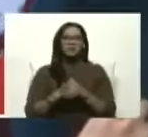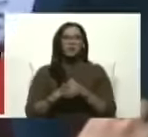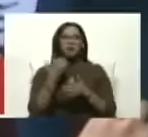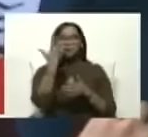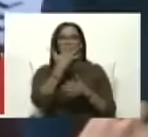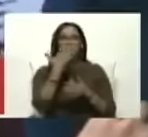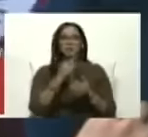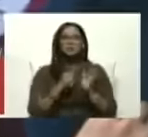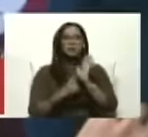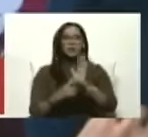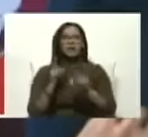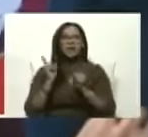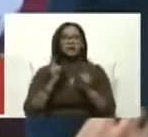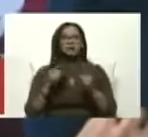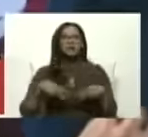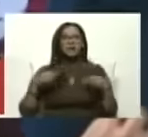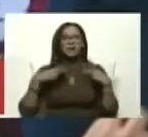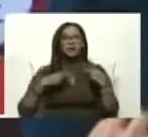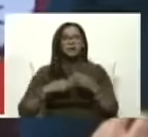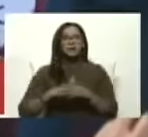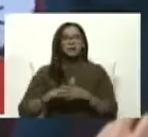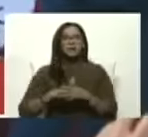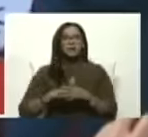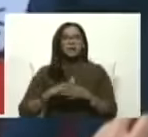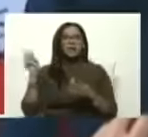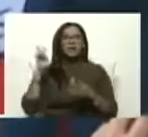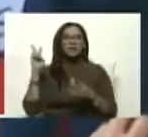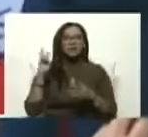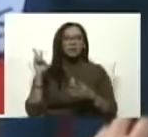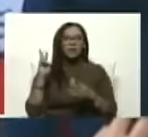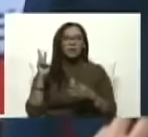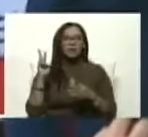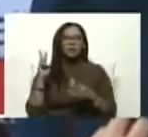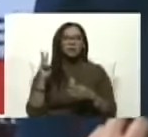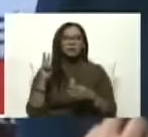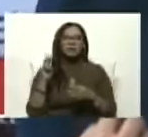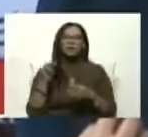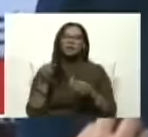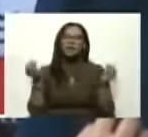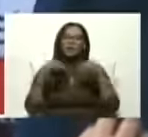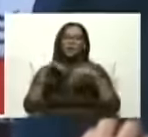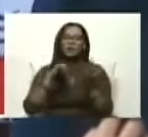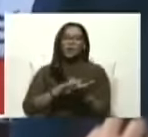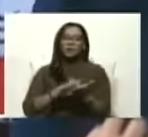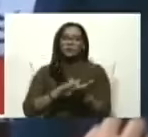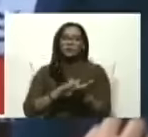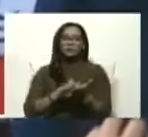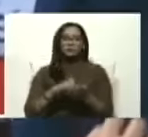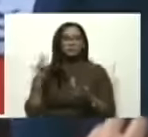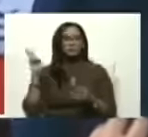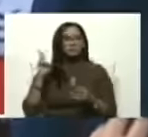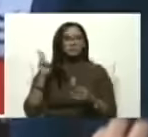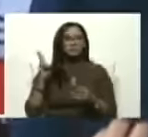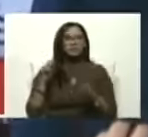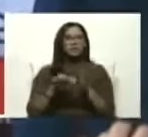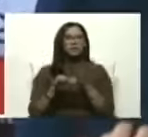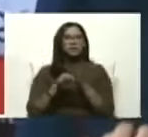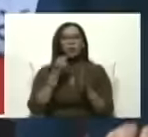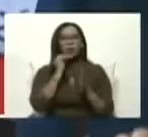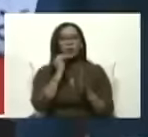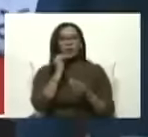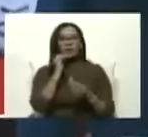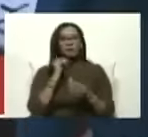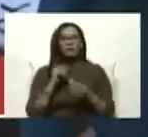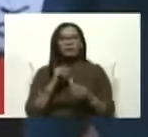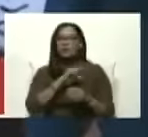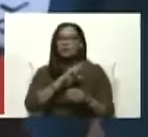que se nos presenta a veces en la vida. Era la Venezuela del puntofijismo. Era la Venezuela donde los jóvenes